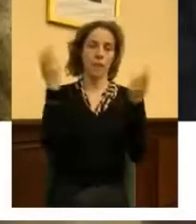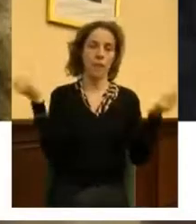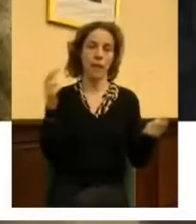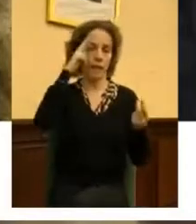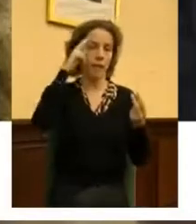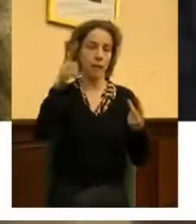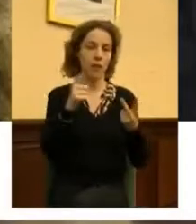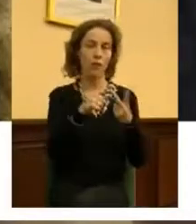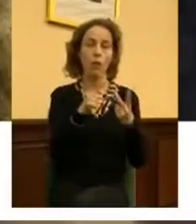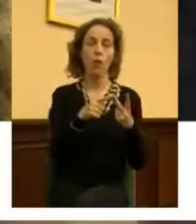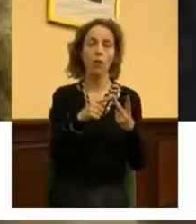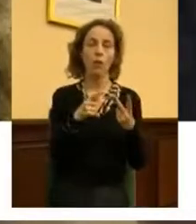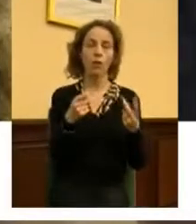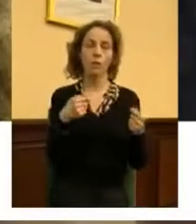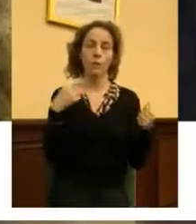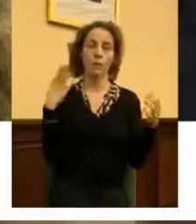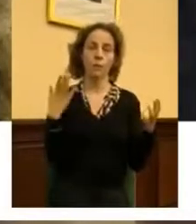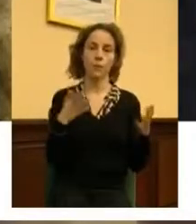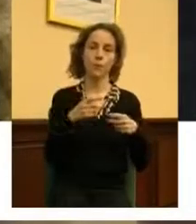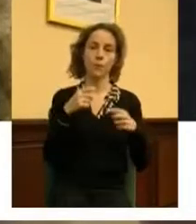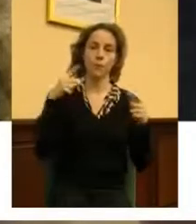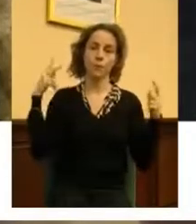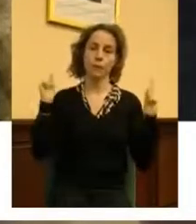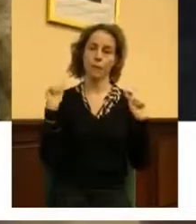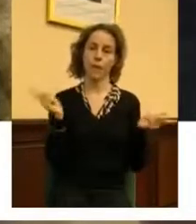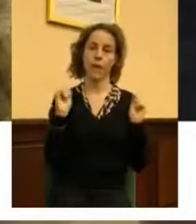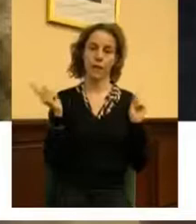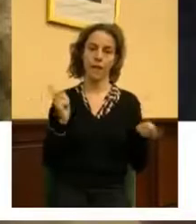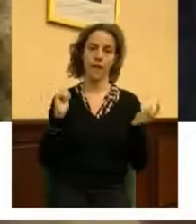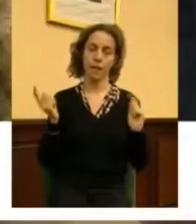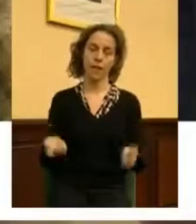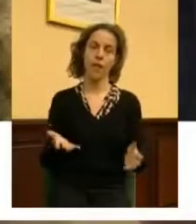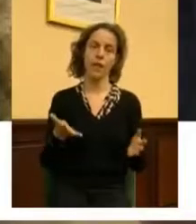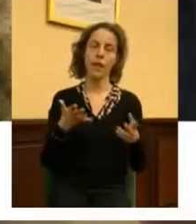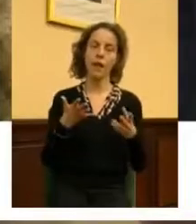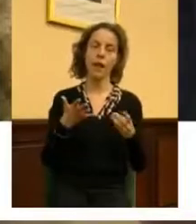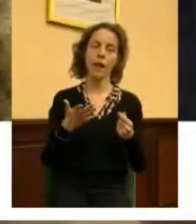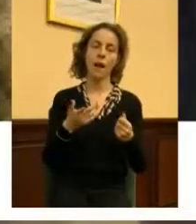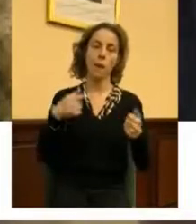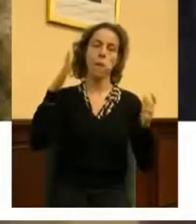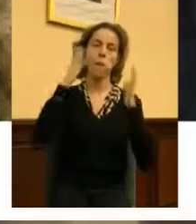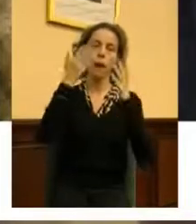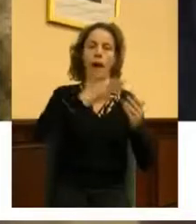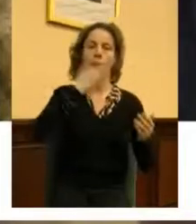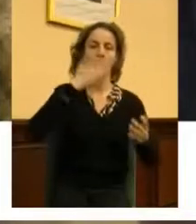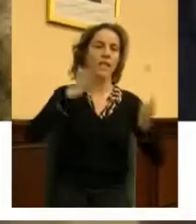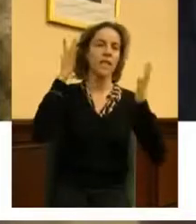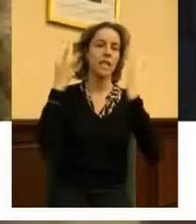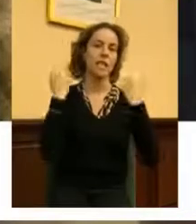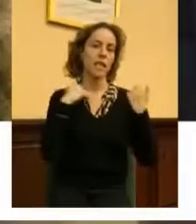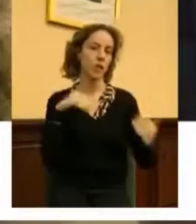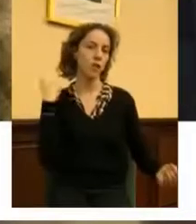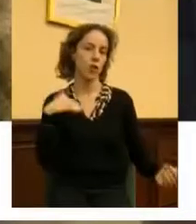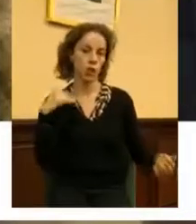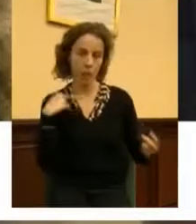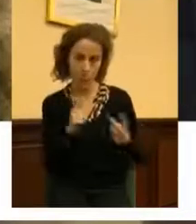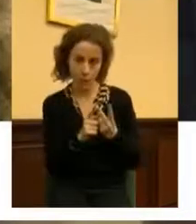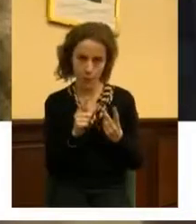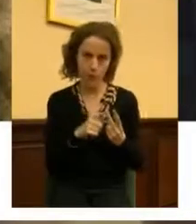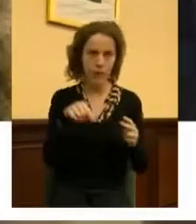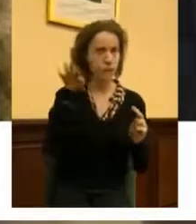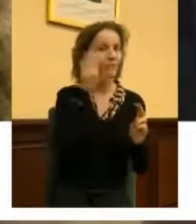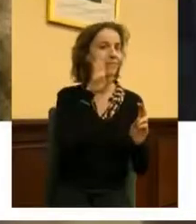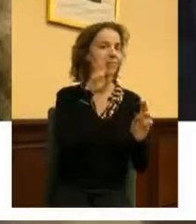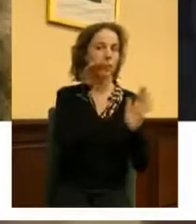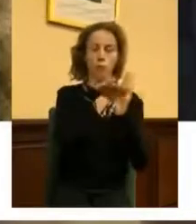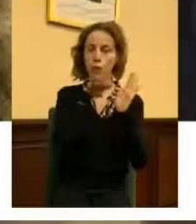de prevención del absentismo escolar, que además fue premiado a nivel nacional, que es un programa,